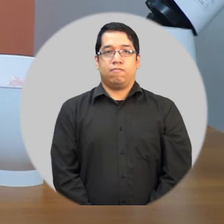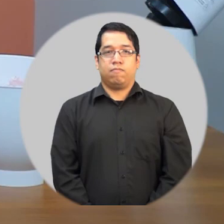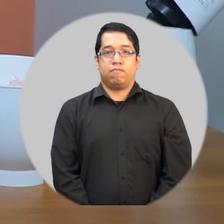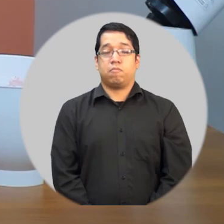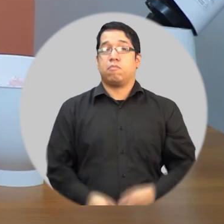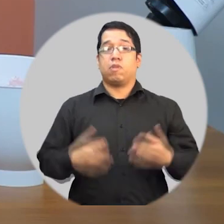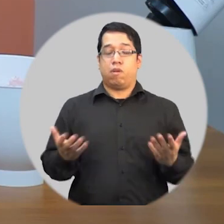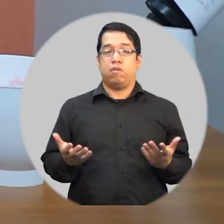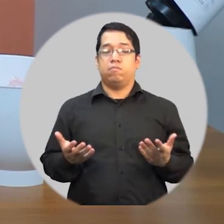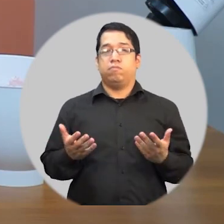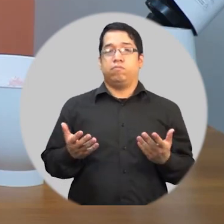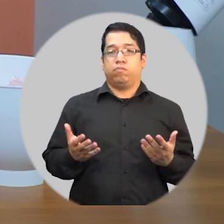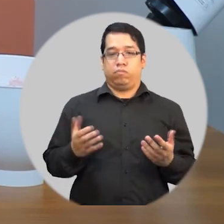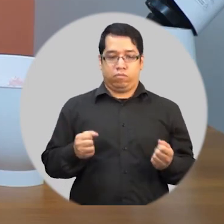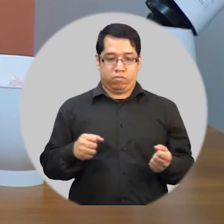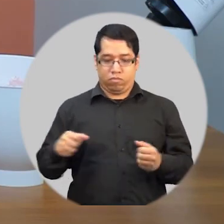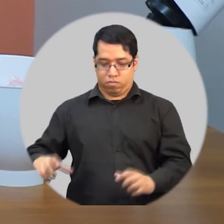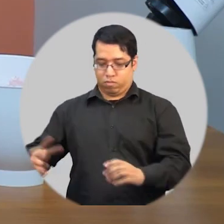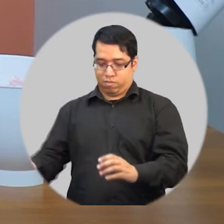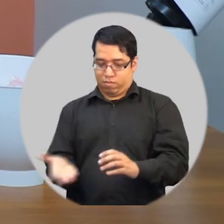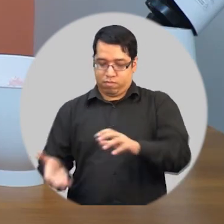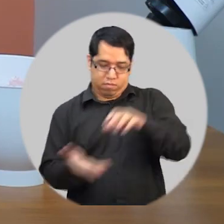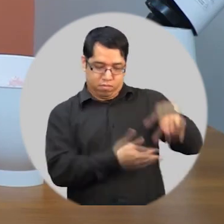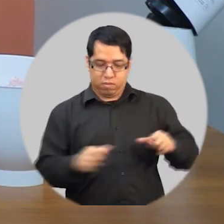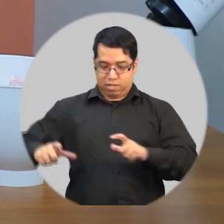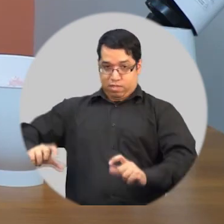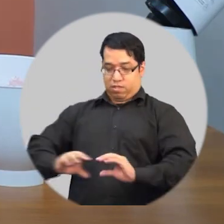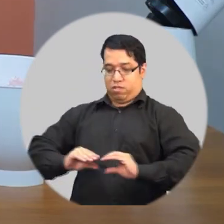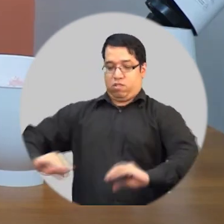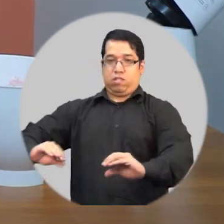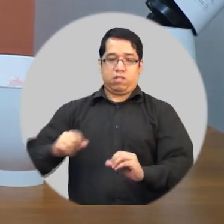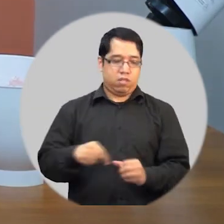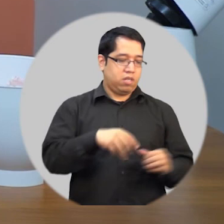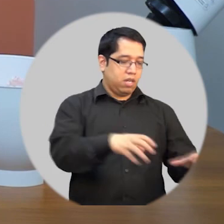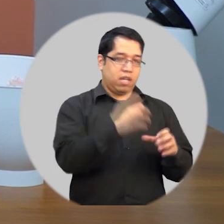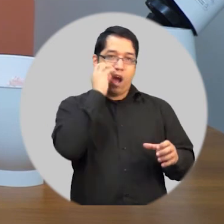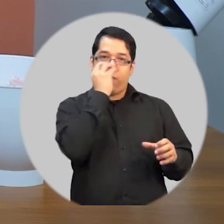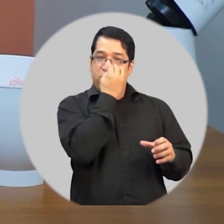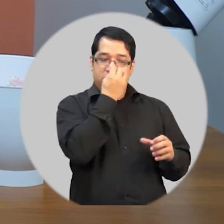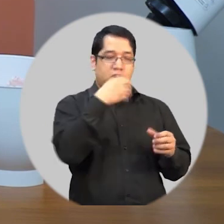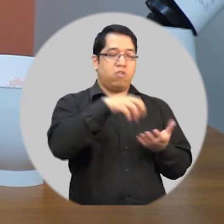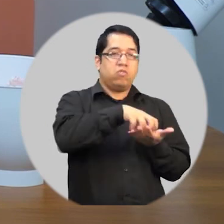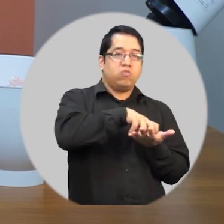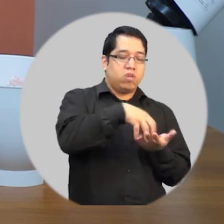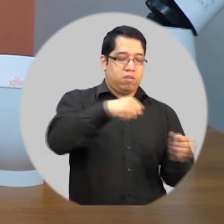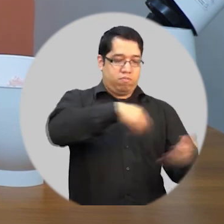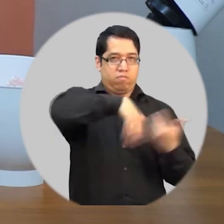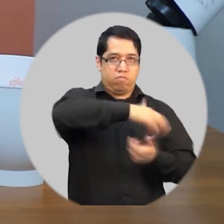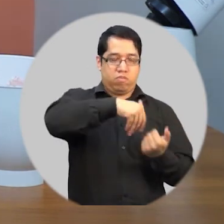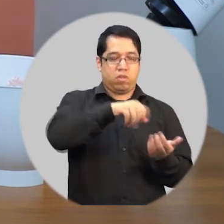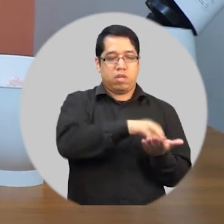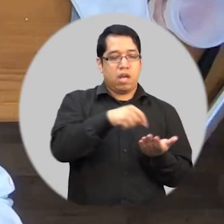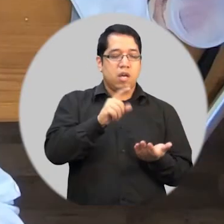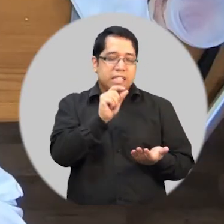Vamos a estar remojando con el almíbar. En este caso yo hice almíbar de frutilla, de la jalea de frutilla. Le agrego un poquito más de